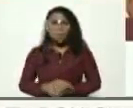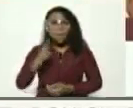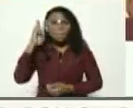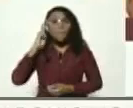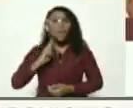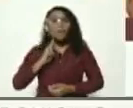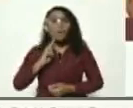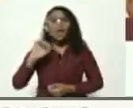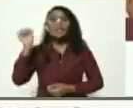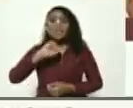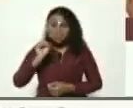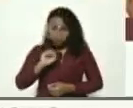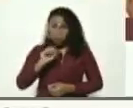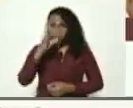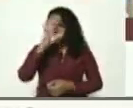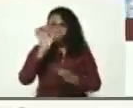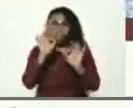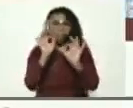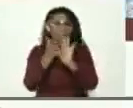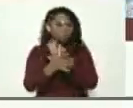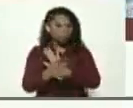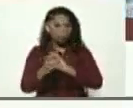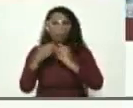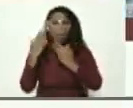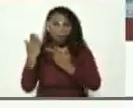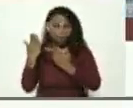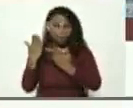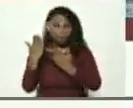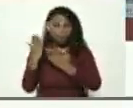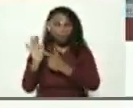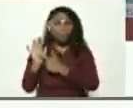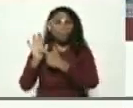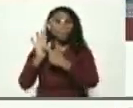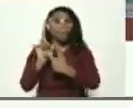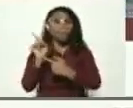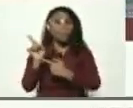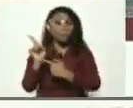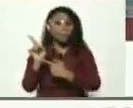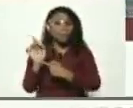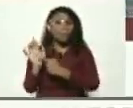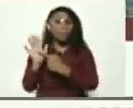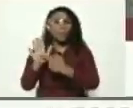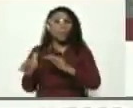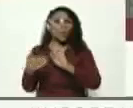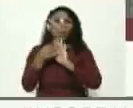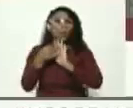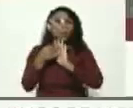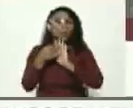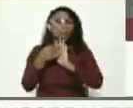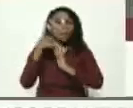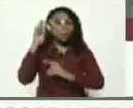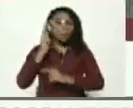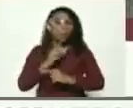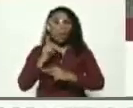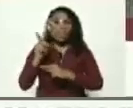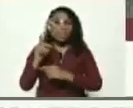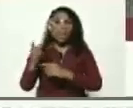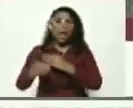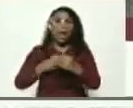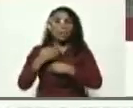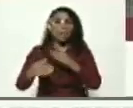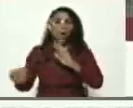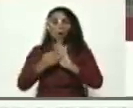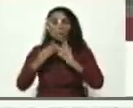Bolívar fue, sí, sin duda. Ese decreto es un decreto contra Simón Bolívar. Es un decreto contra todos